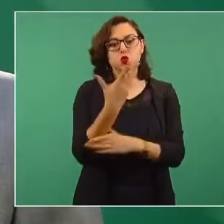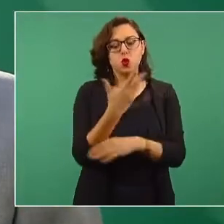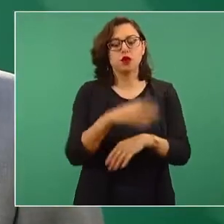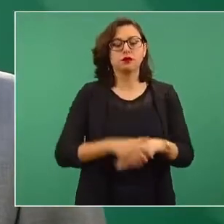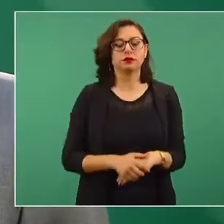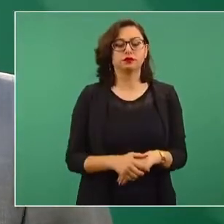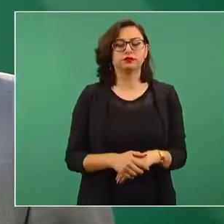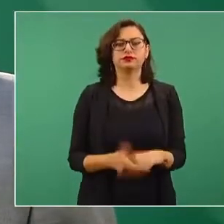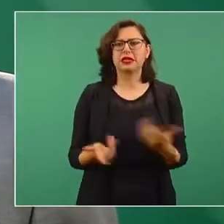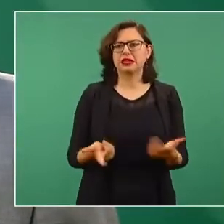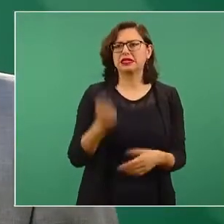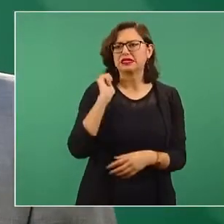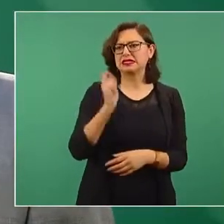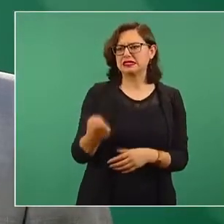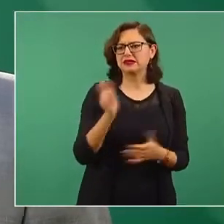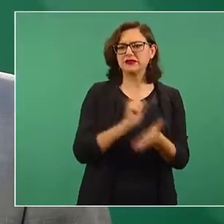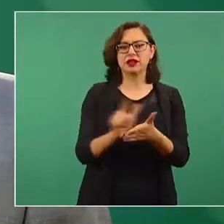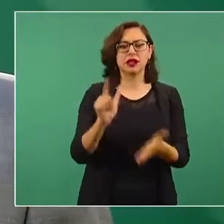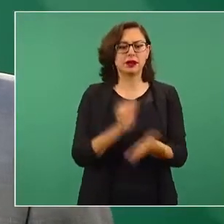facturación falsa,